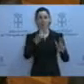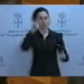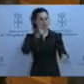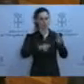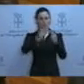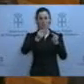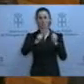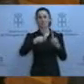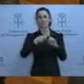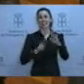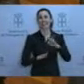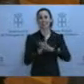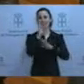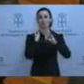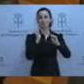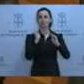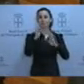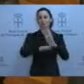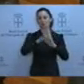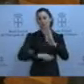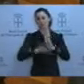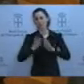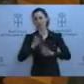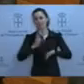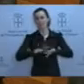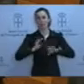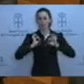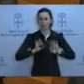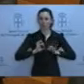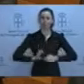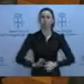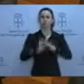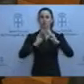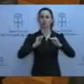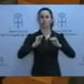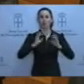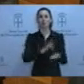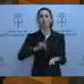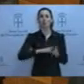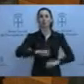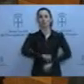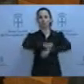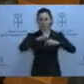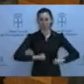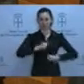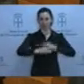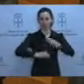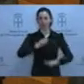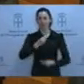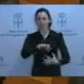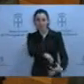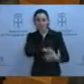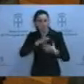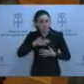y desarrollo de los programas encaminados a la consecución del objeto fundacional no corresponde en